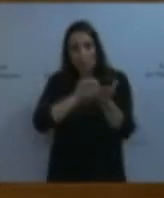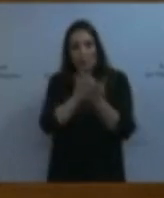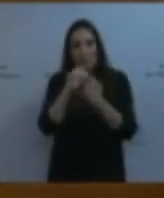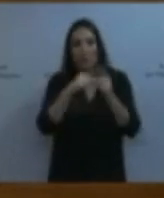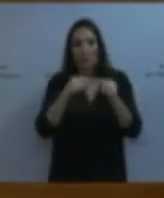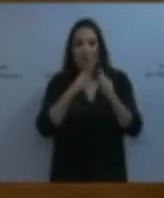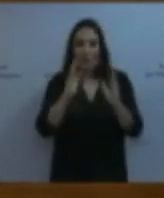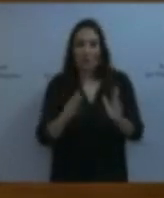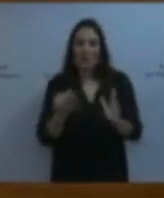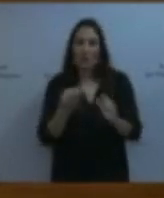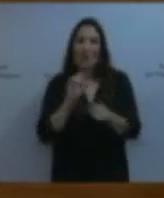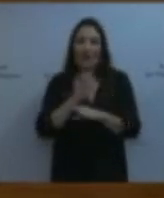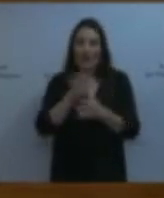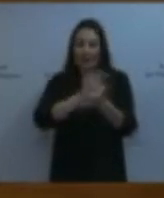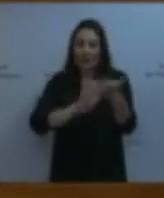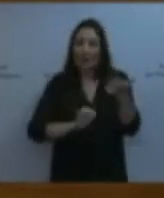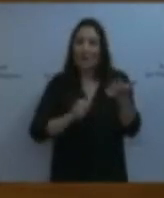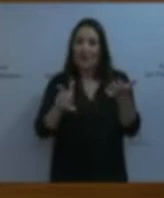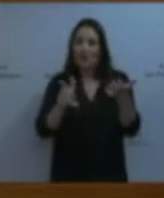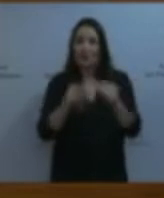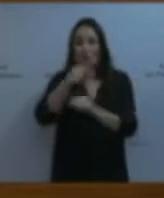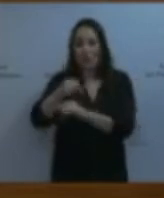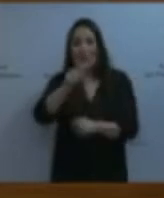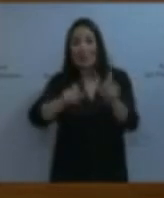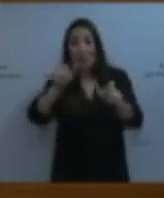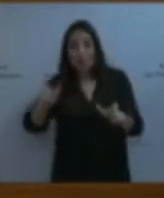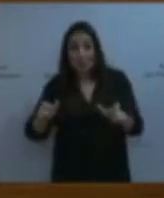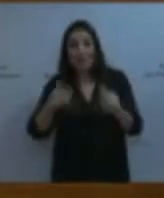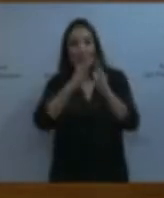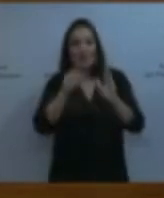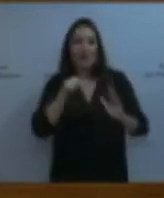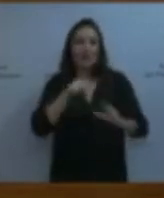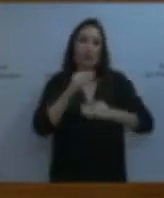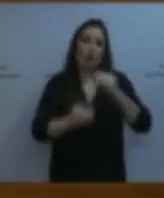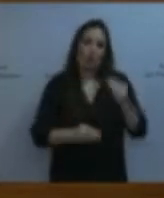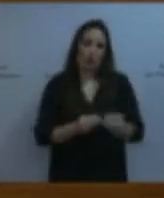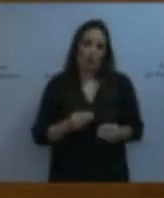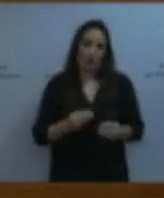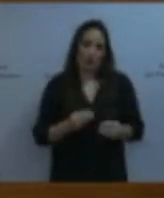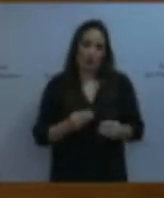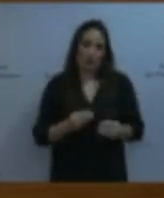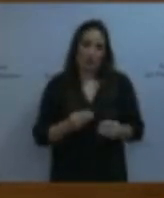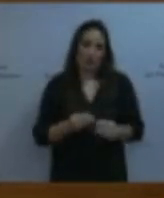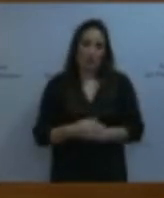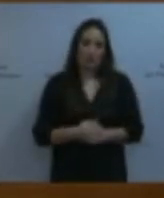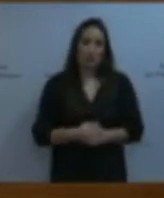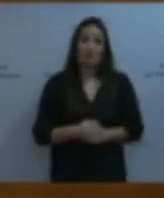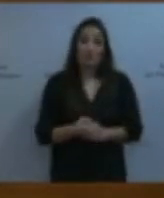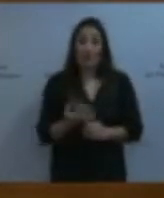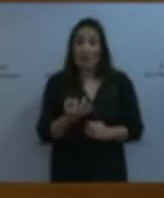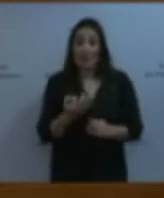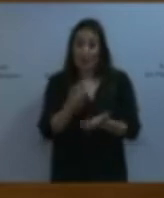una Carta de Derechos y Obligaciones de las personas usuarias de las viviendas públicas de Asturias, en la que se